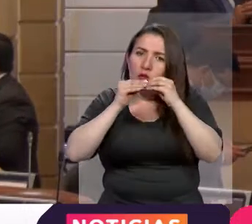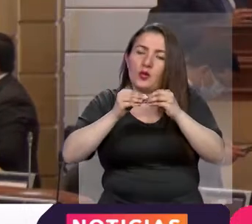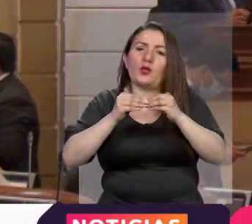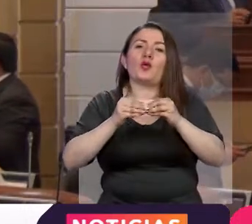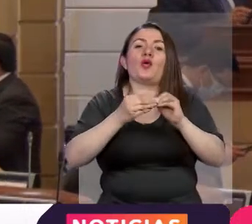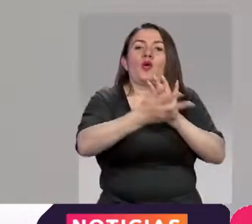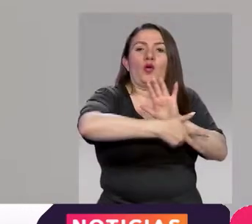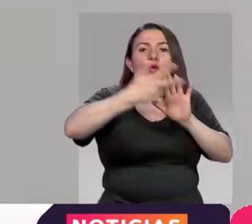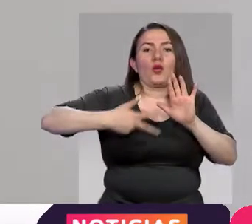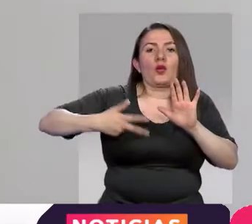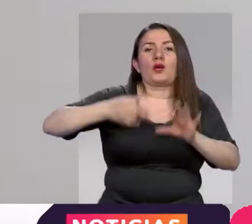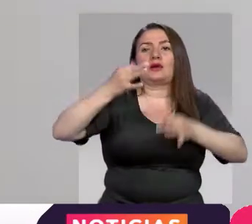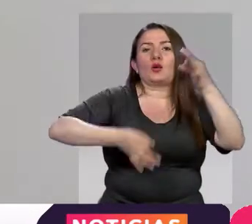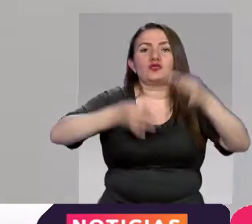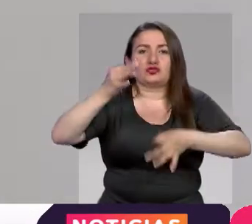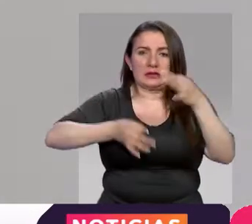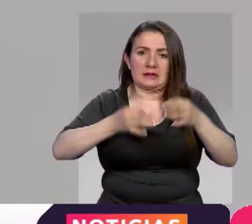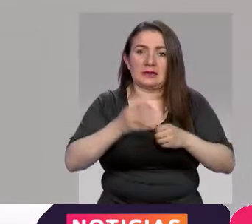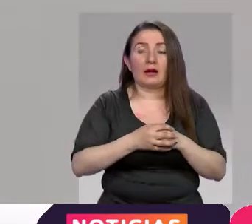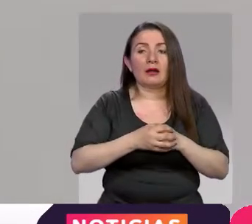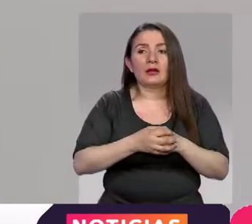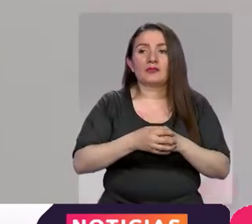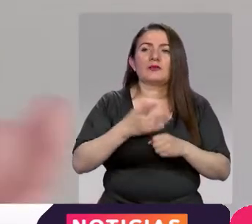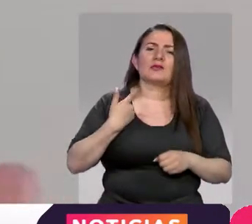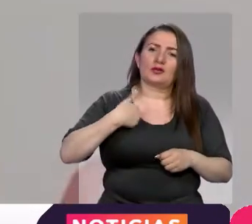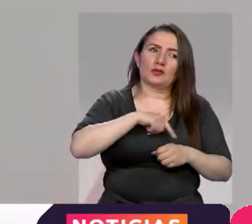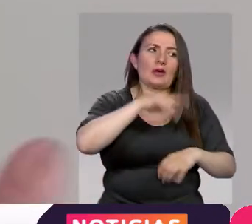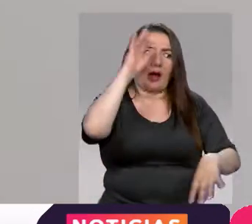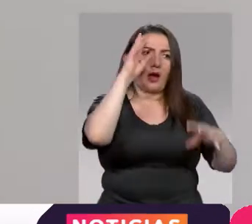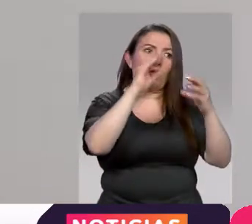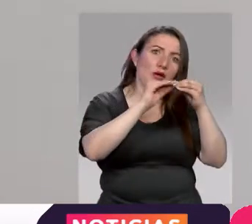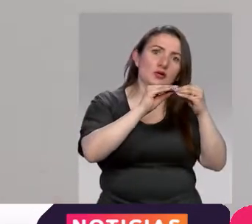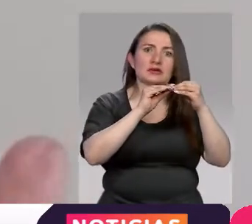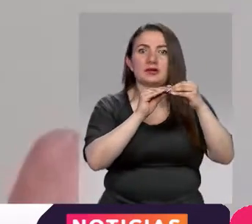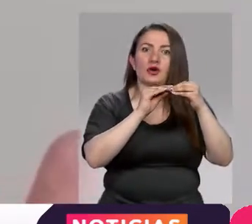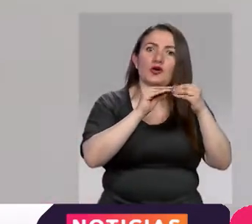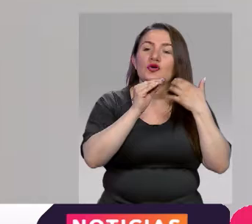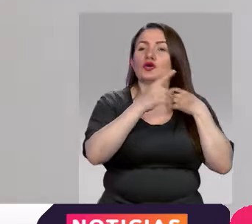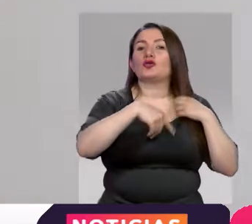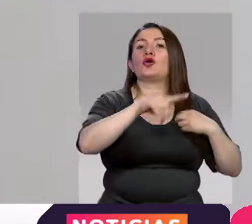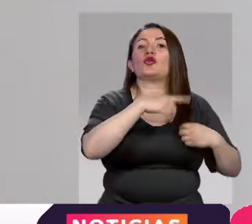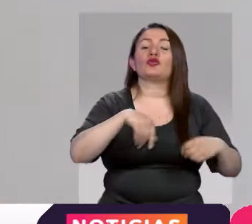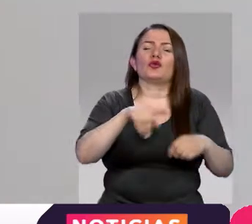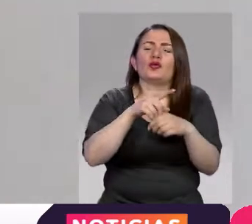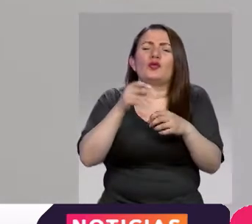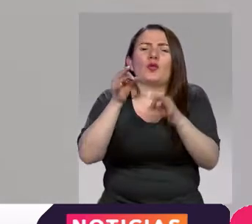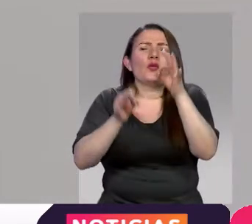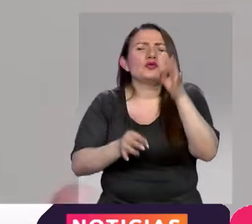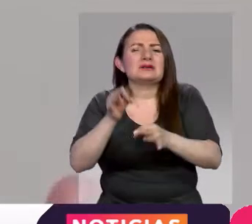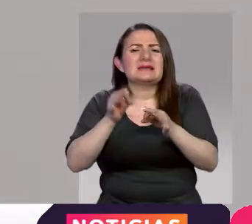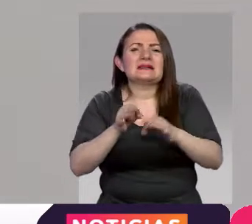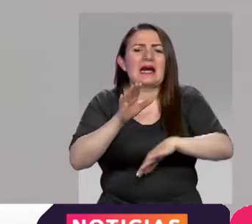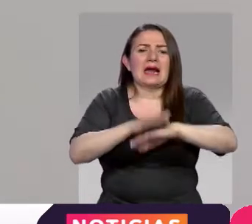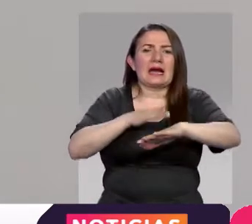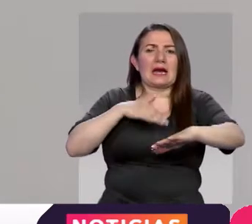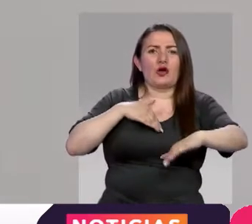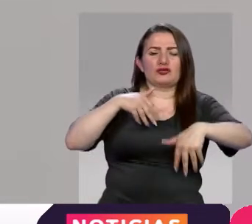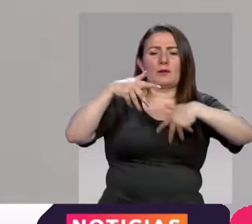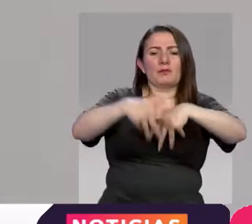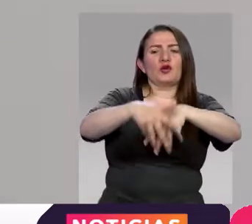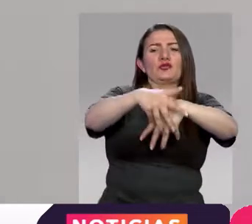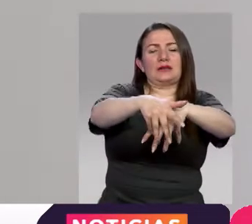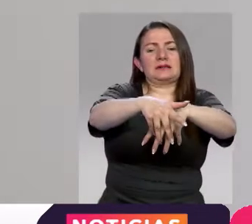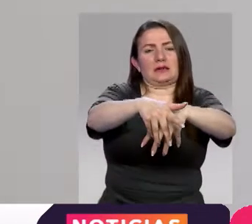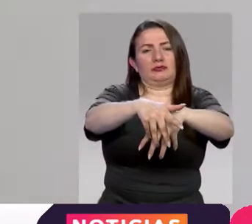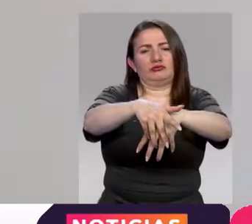Suprema de Justicia. Estemos o no de acuerdo con lo que ellos, en la causa por la cual protestan, no